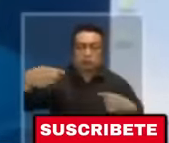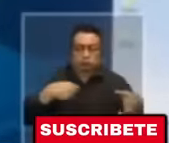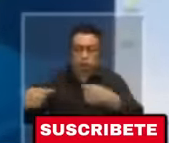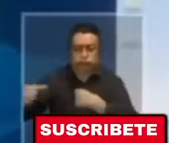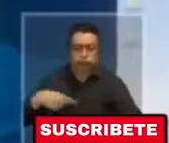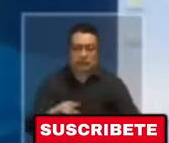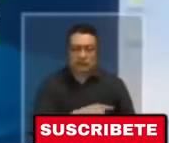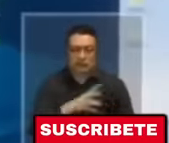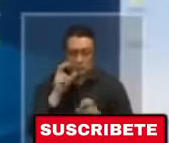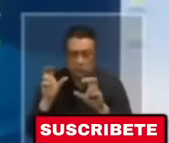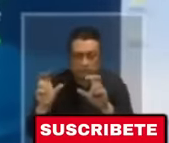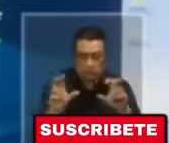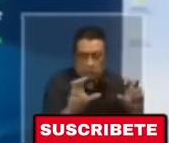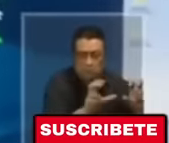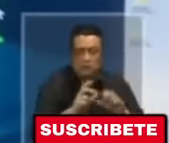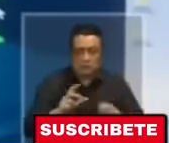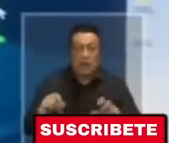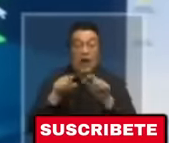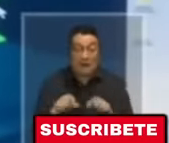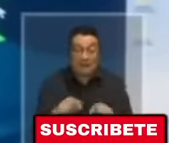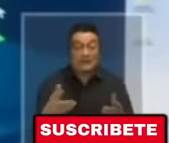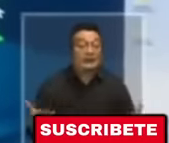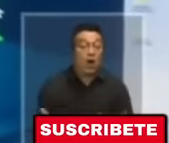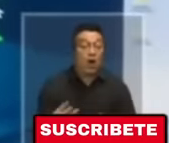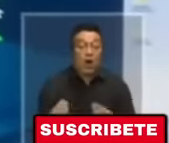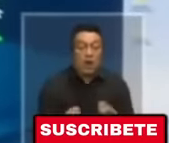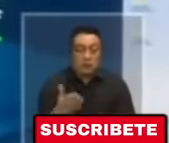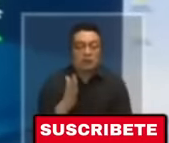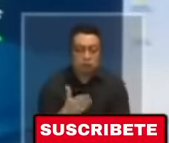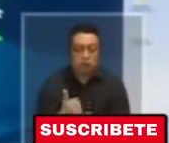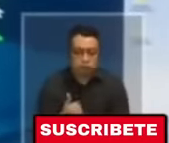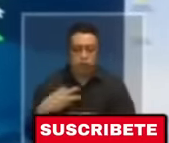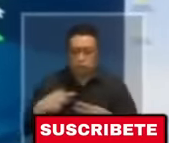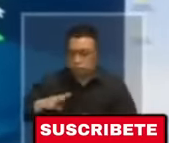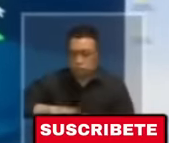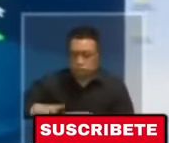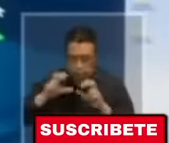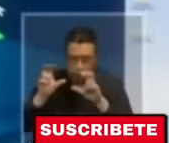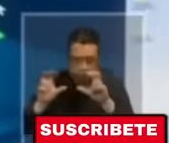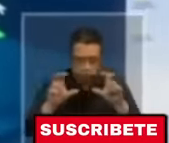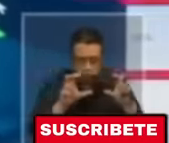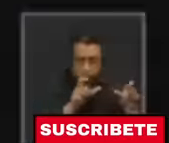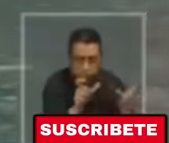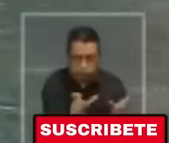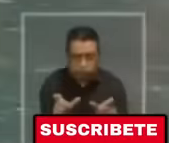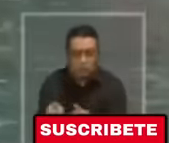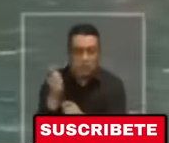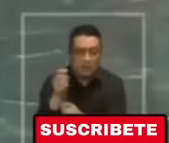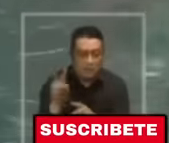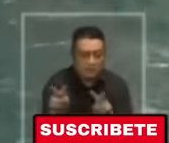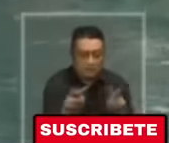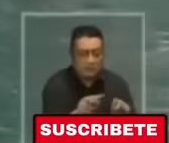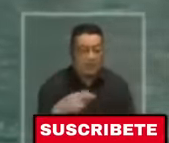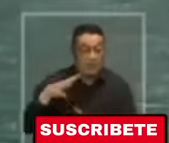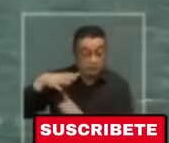país. Para efectuar el control de estas naves, se realizan operaciones planificadas de vigilancia y fiscalización pesquera. Con la vista aérea